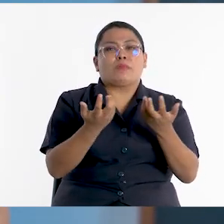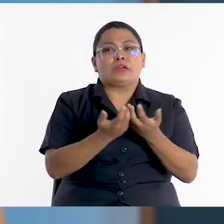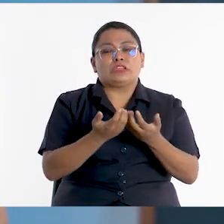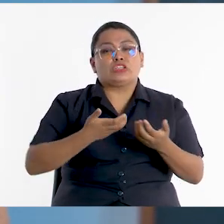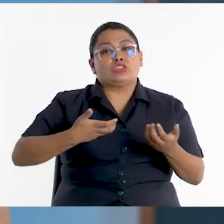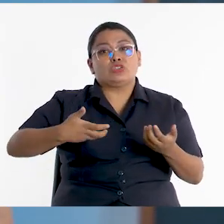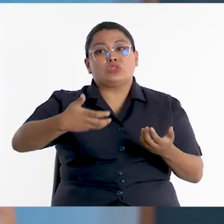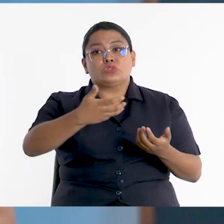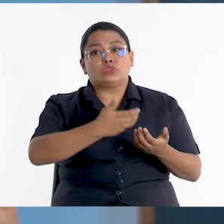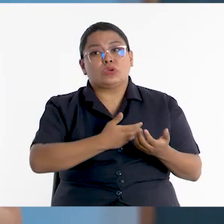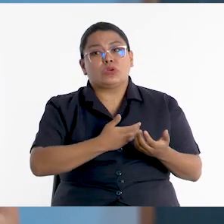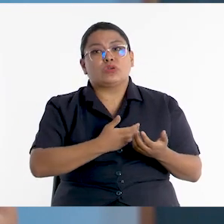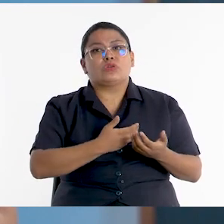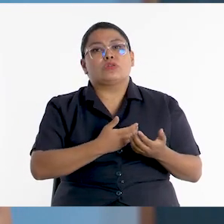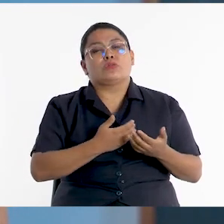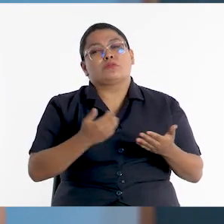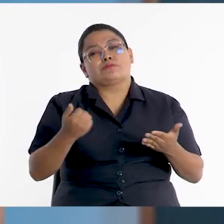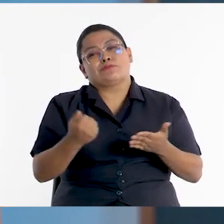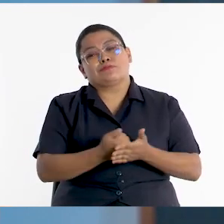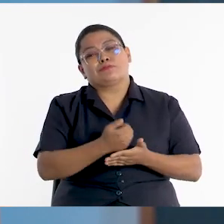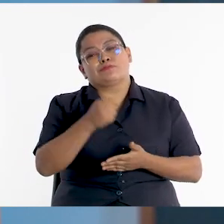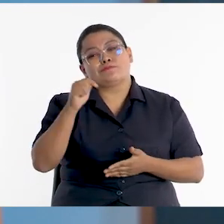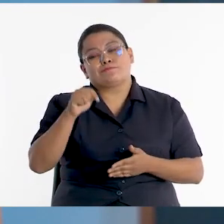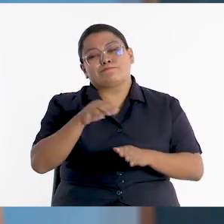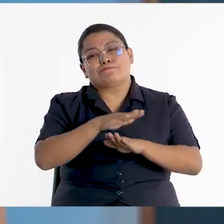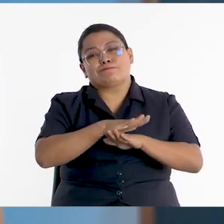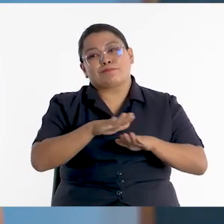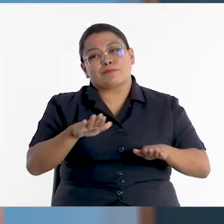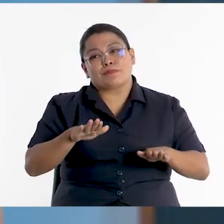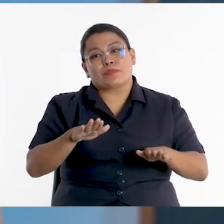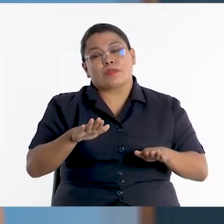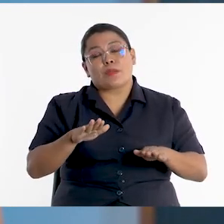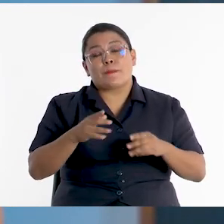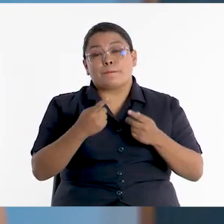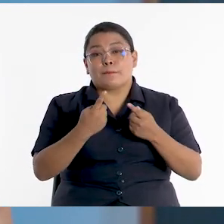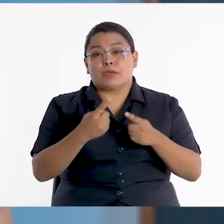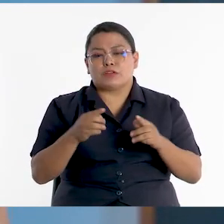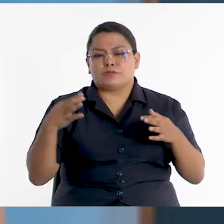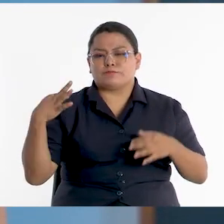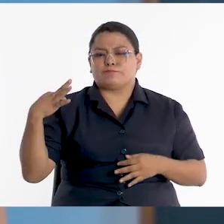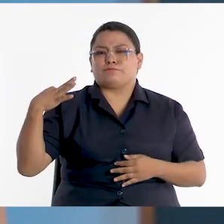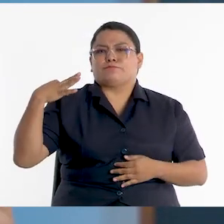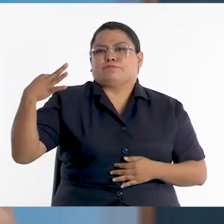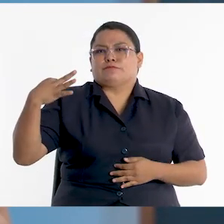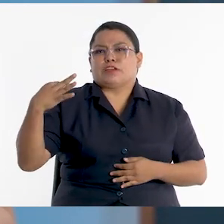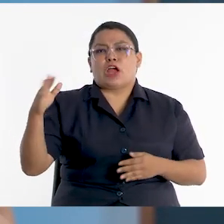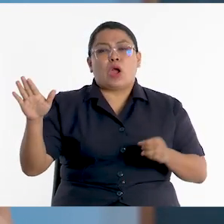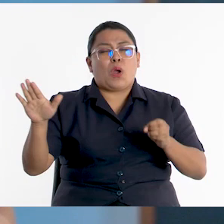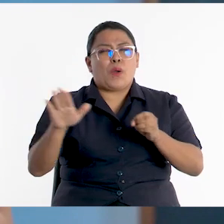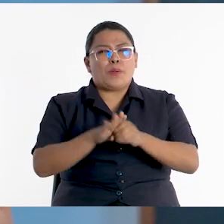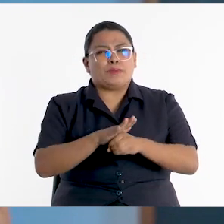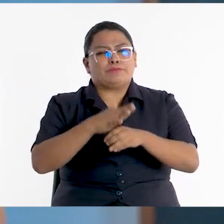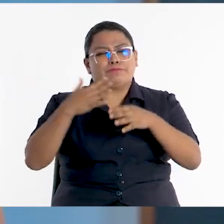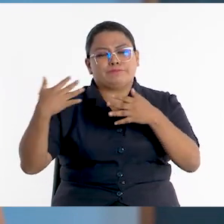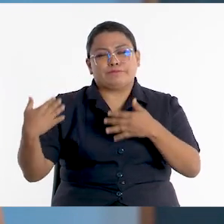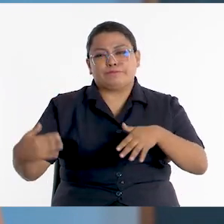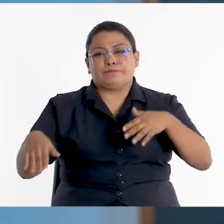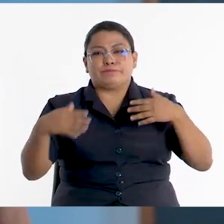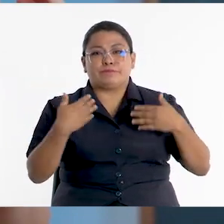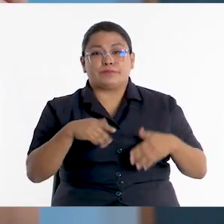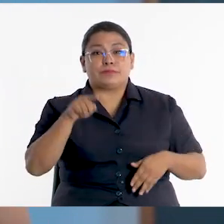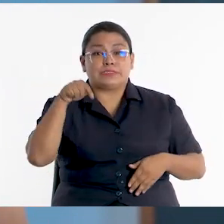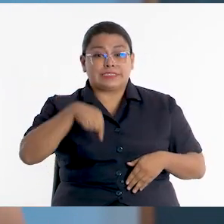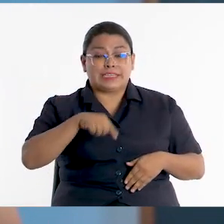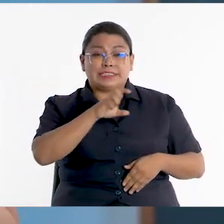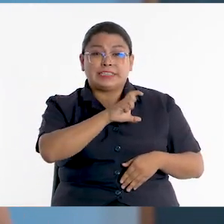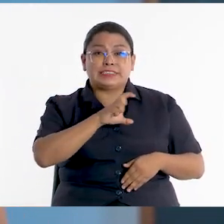entre colegas y nosotros, lastimosamente, llegamos hasta aquí. No sin antes invitarles a que completen todas